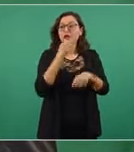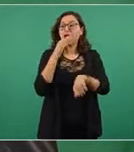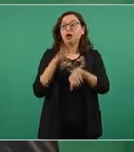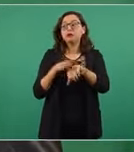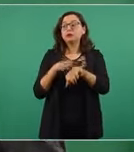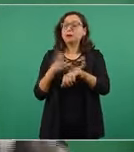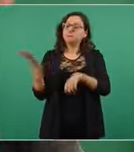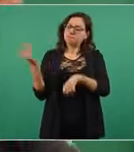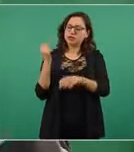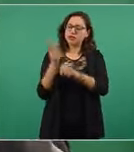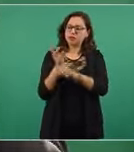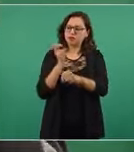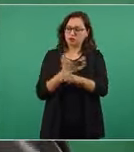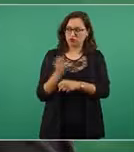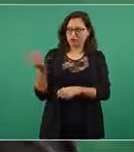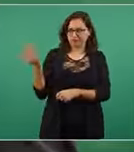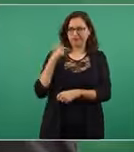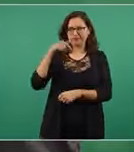Yo